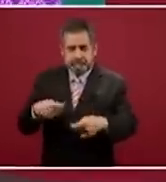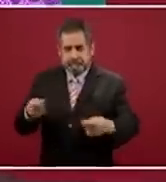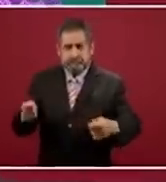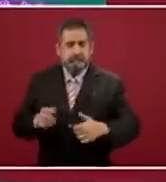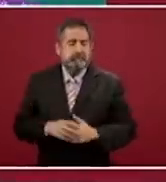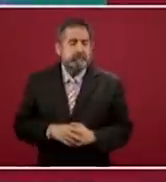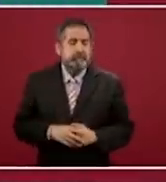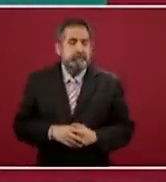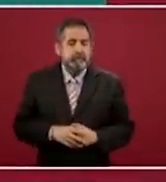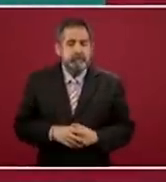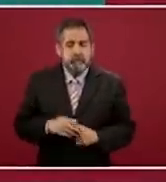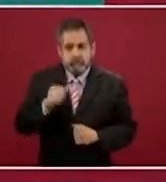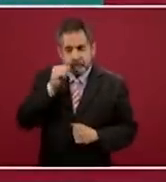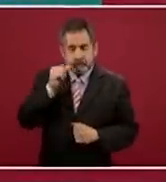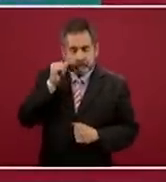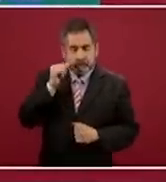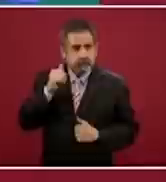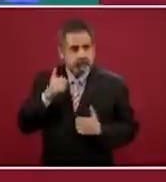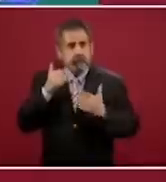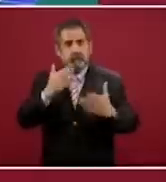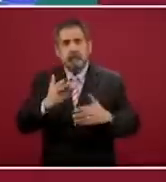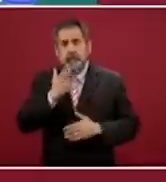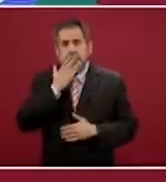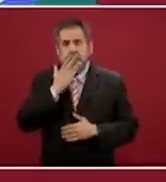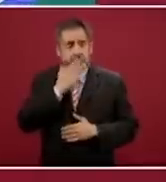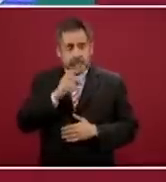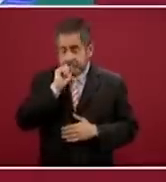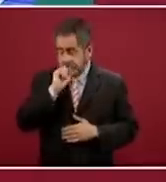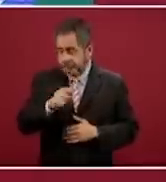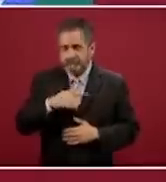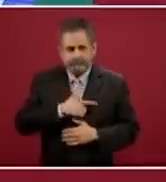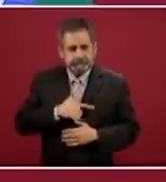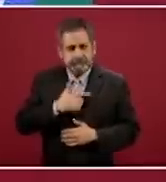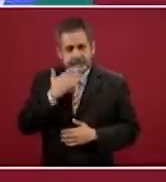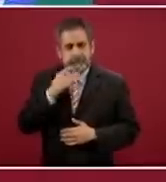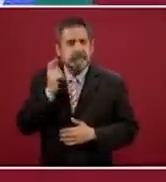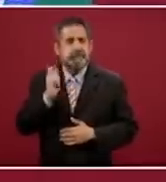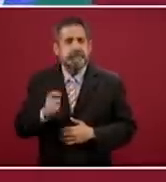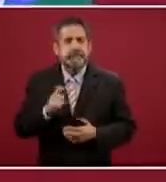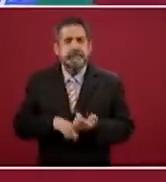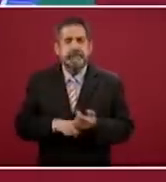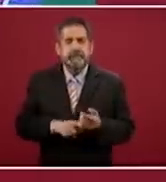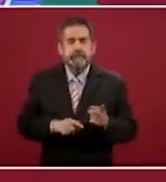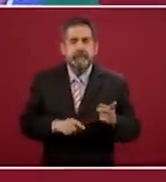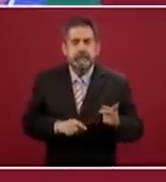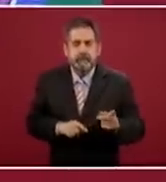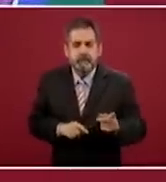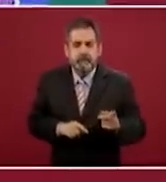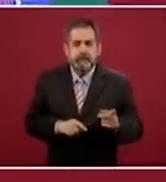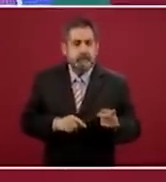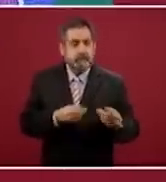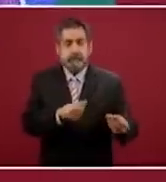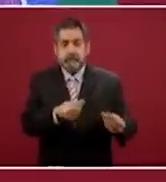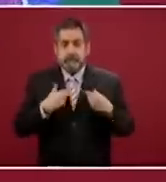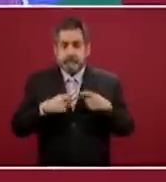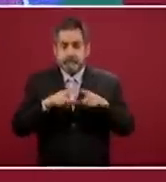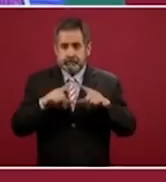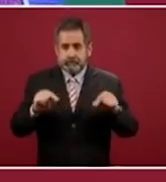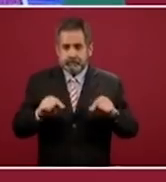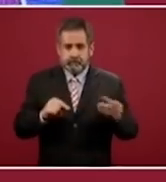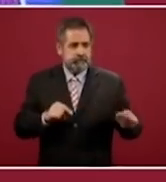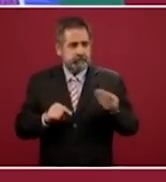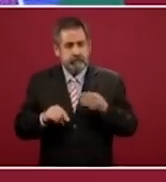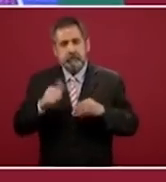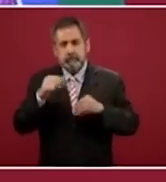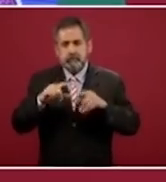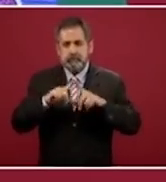Ayer que llegué a Sonora me dio también mucho gusto de que me regalaron otro